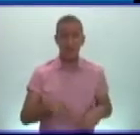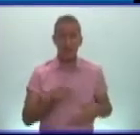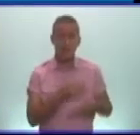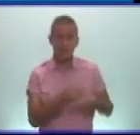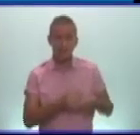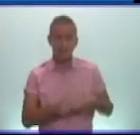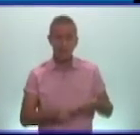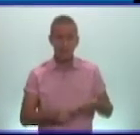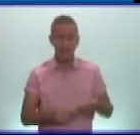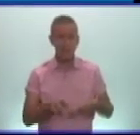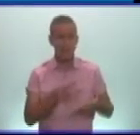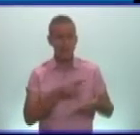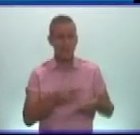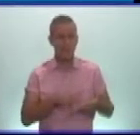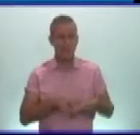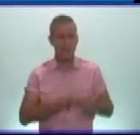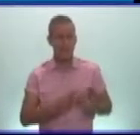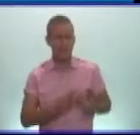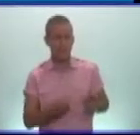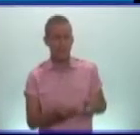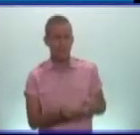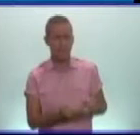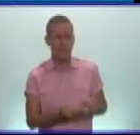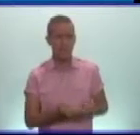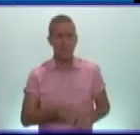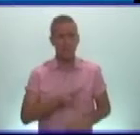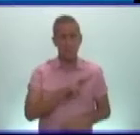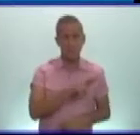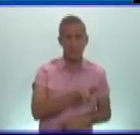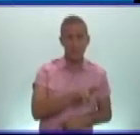o falsas. Adelante.